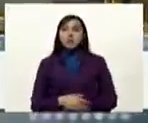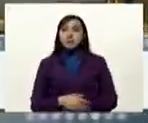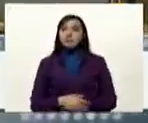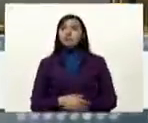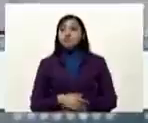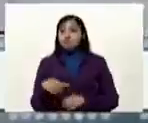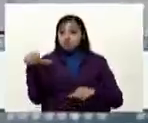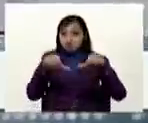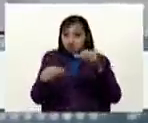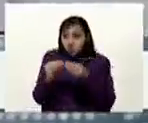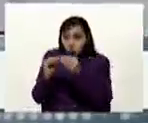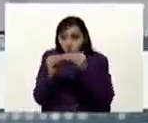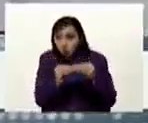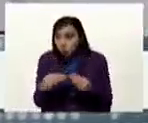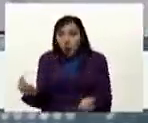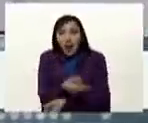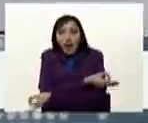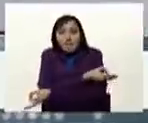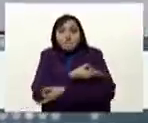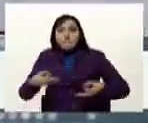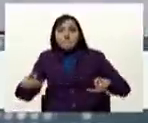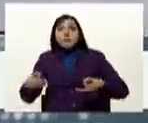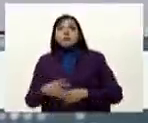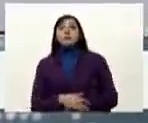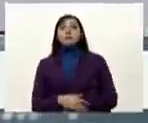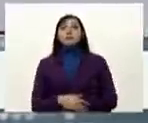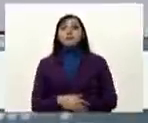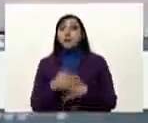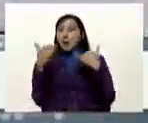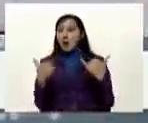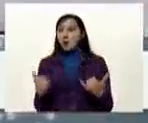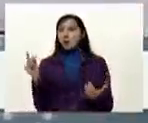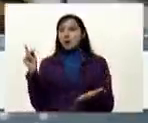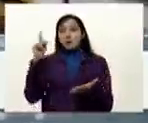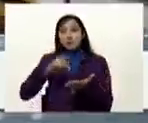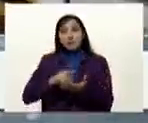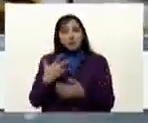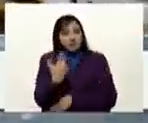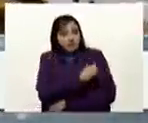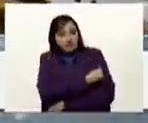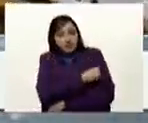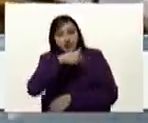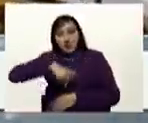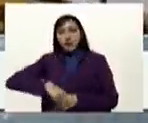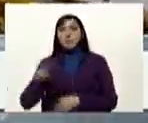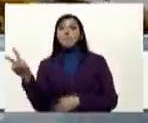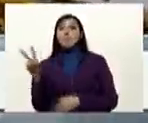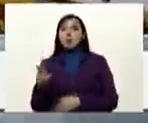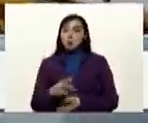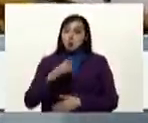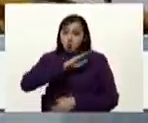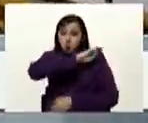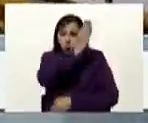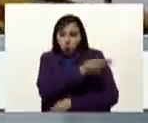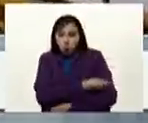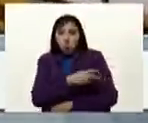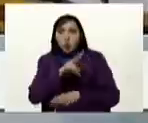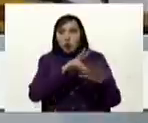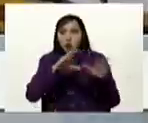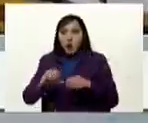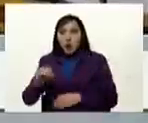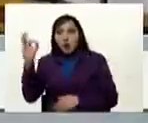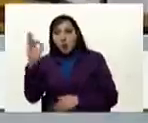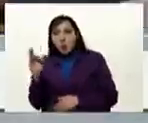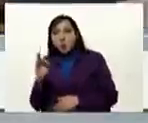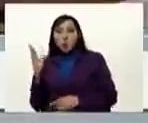súper efectivas. Y ahora la Abdala llega a Venezuela para sumarse a este esfuerzo en búsqueda del